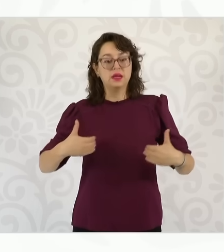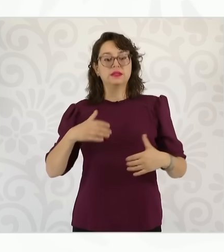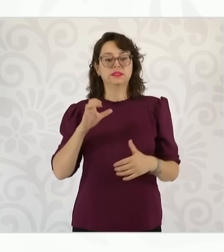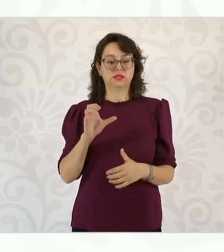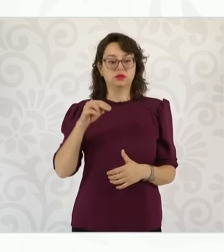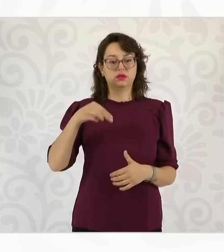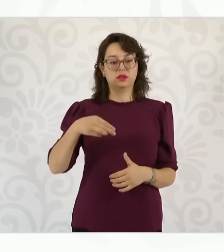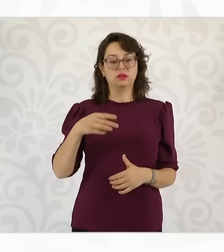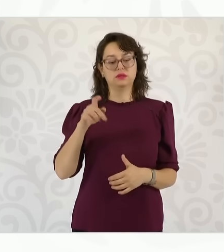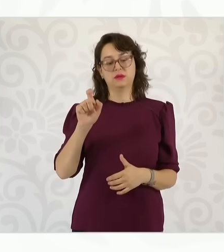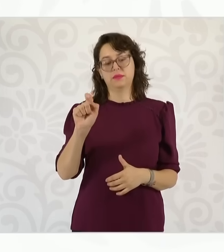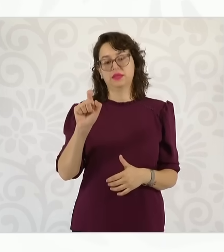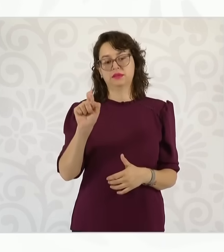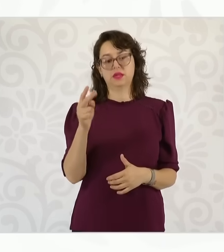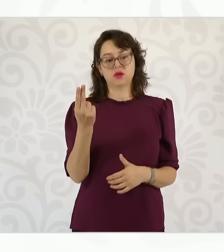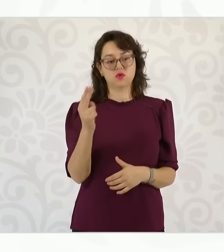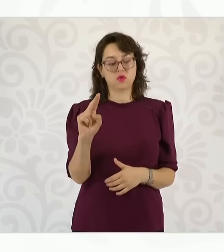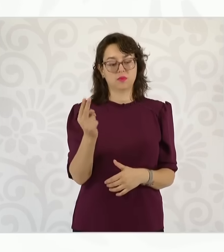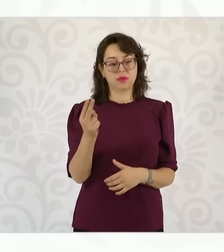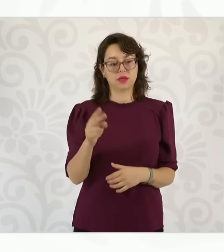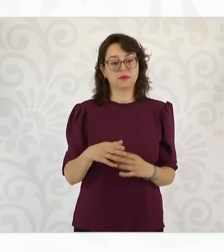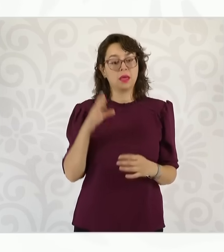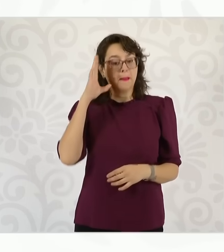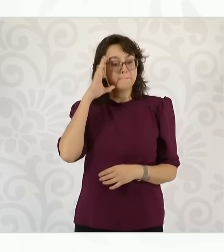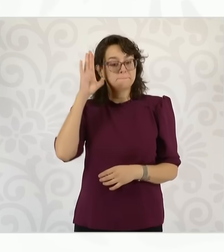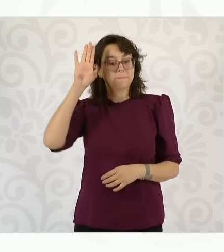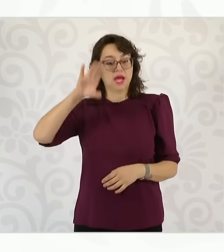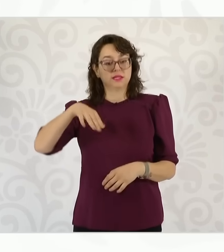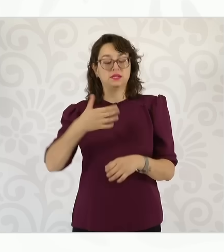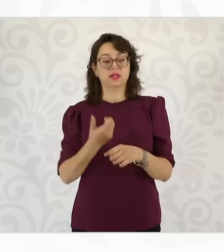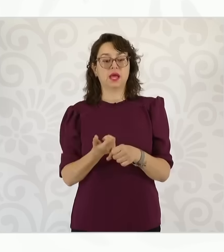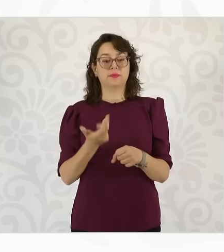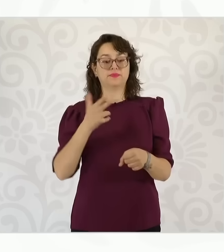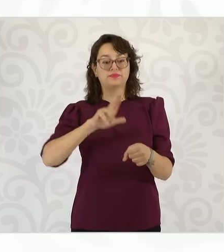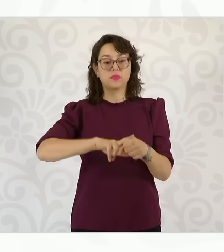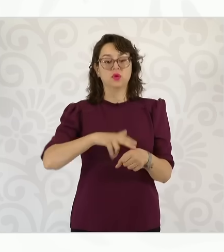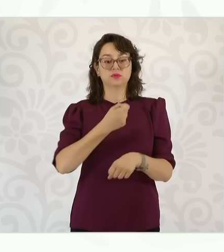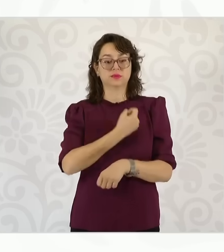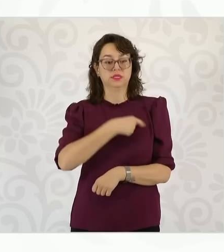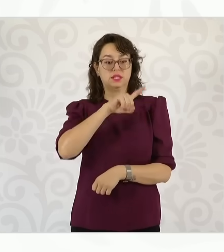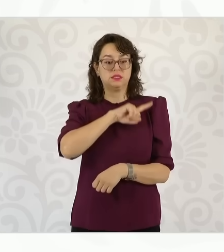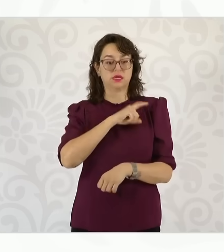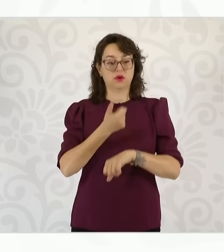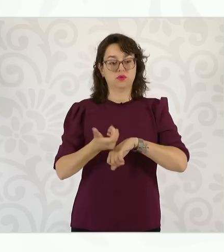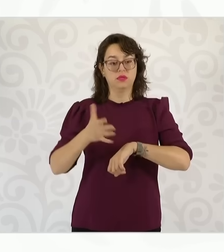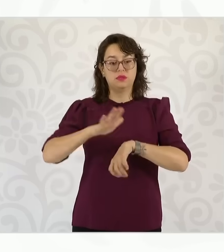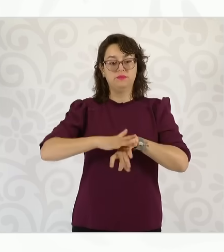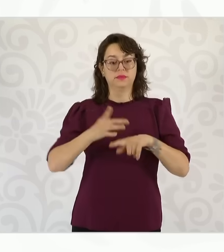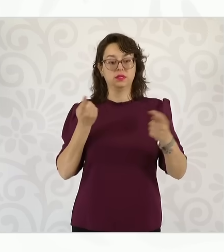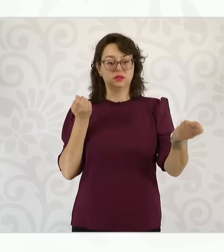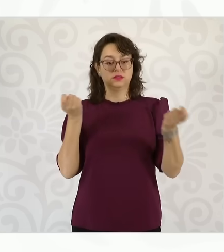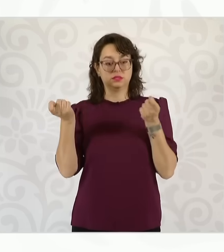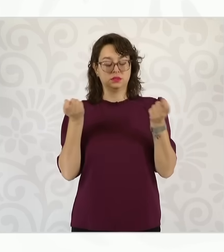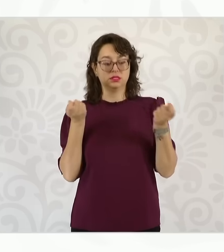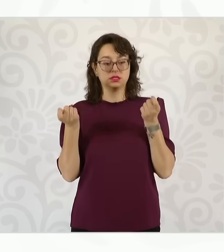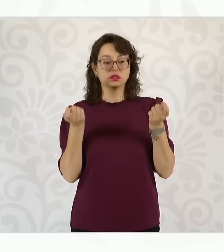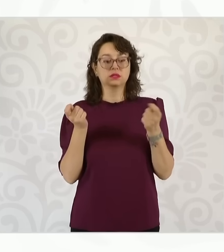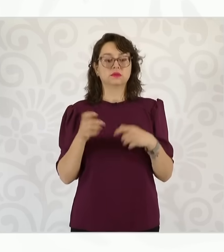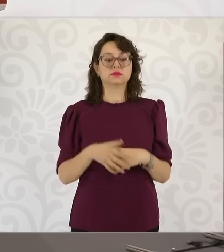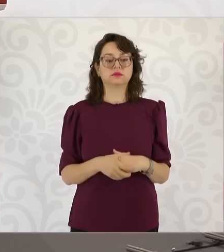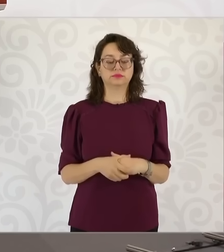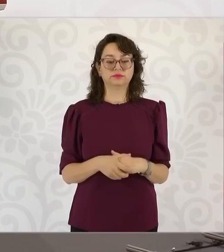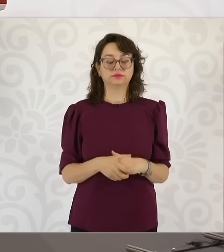de noviembre, una maestría en Administración de Hospitales y Salud Pública en el Instituto de Estudios Superiores de Administración